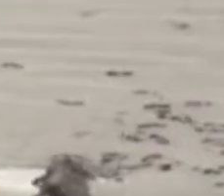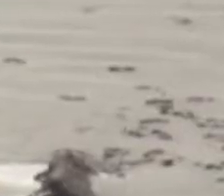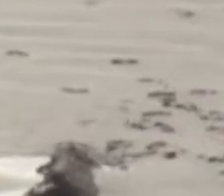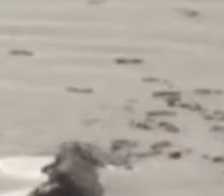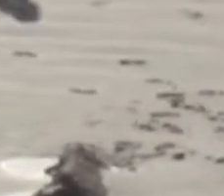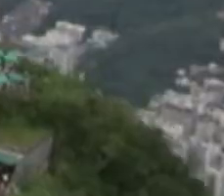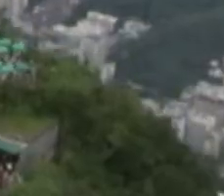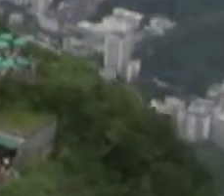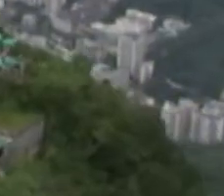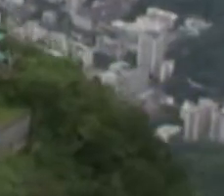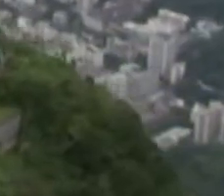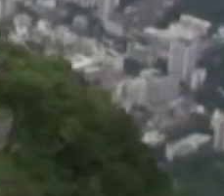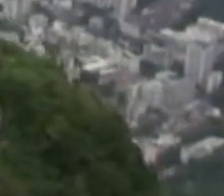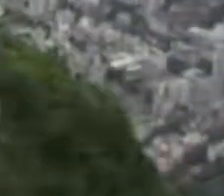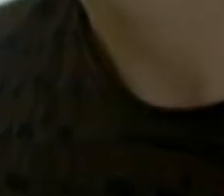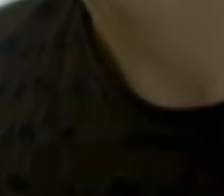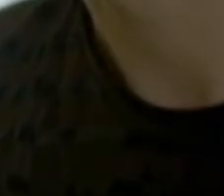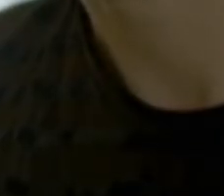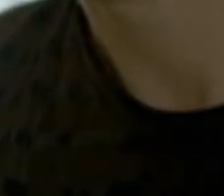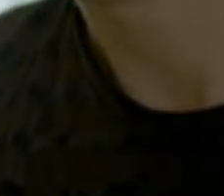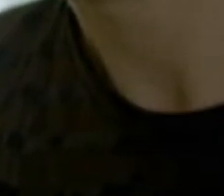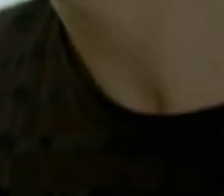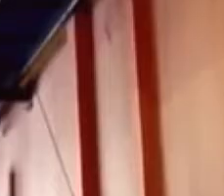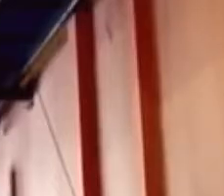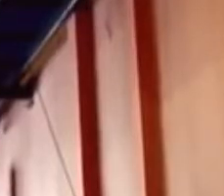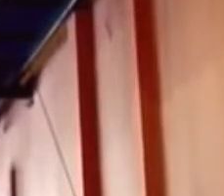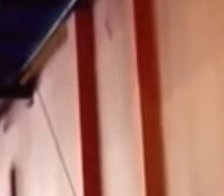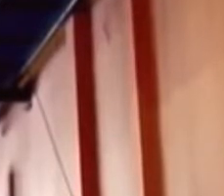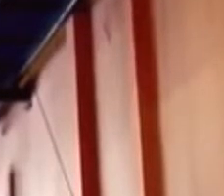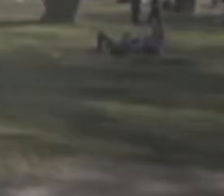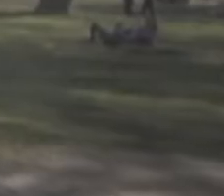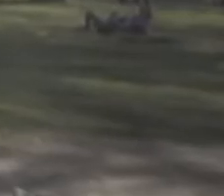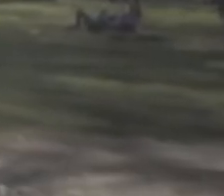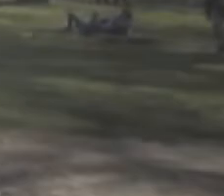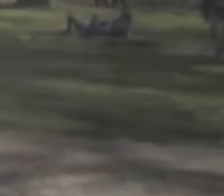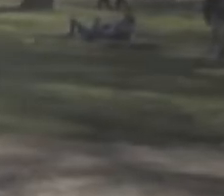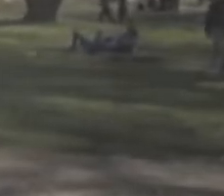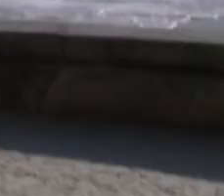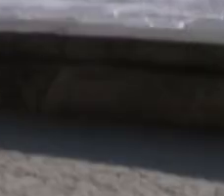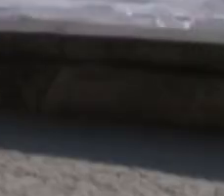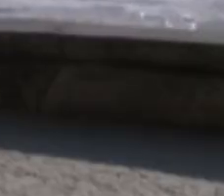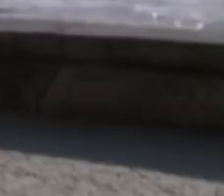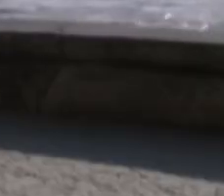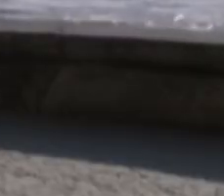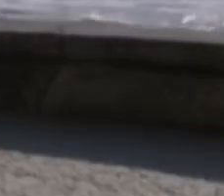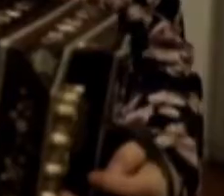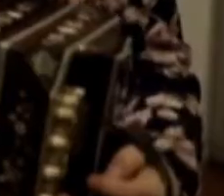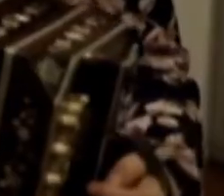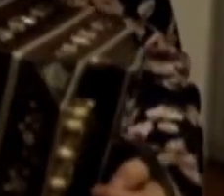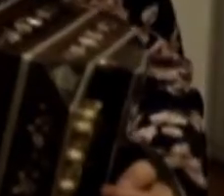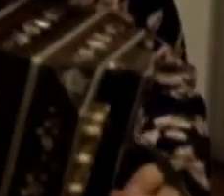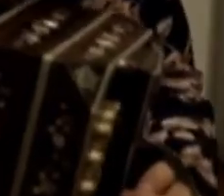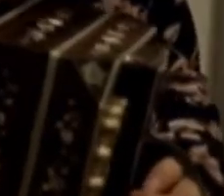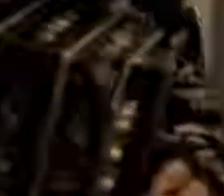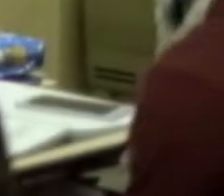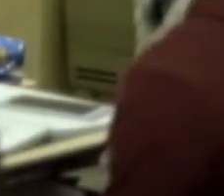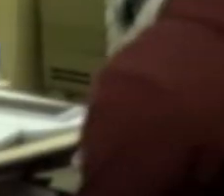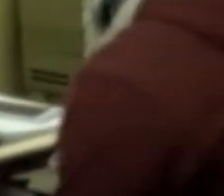Personas que lo dejaron todo para comenzar de nuevo. Personas que viajaron en busca de un sueño.